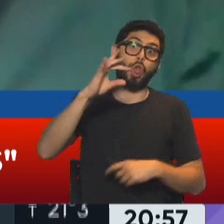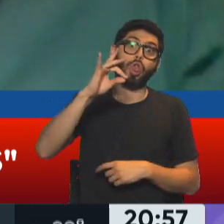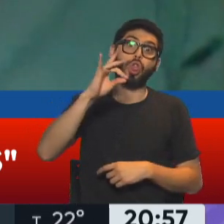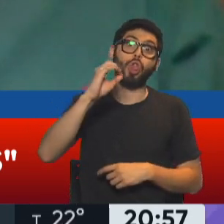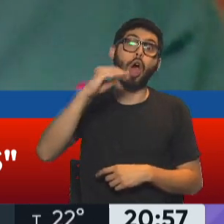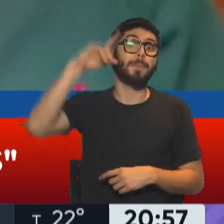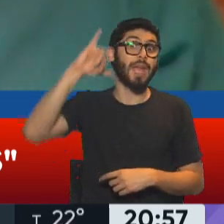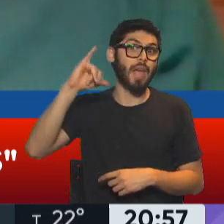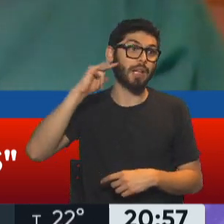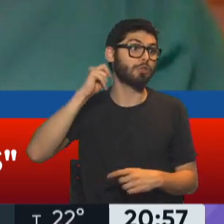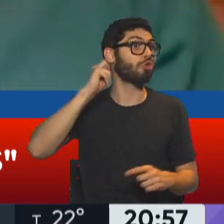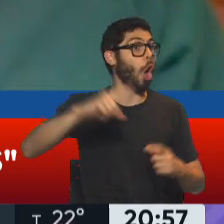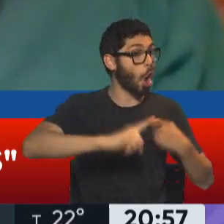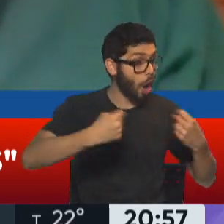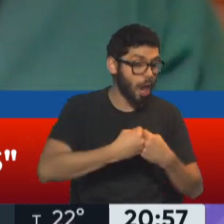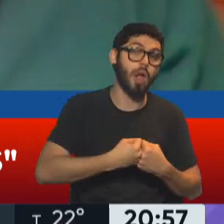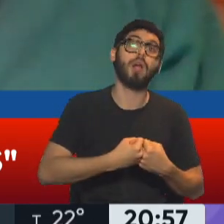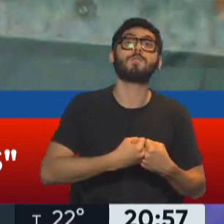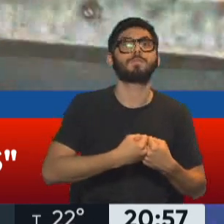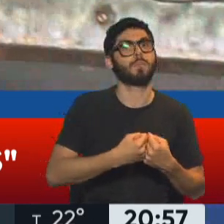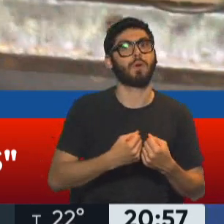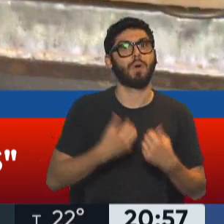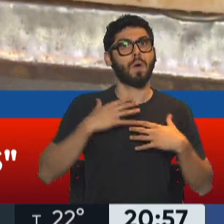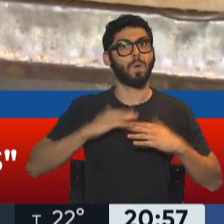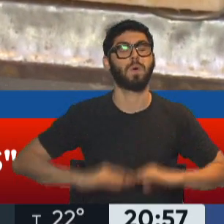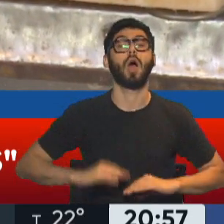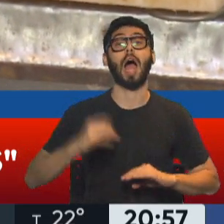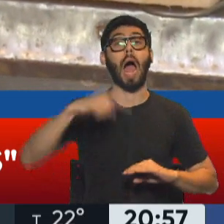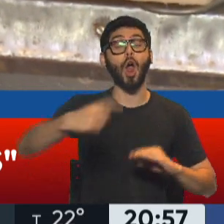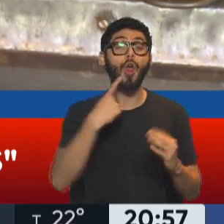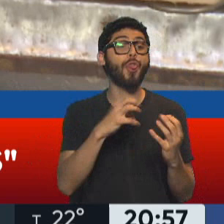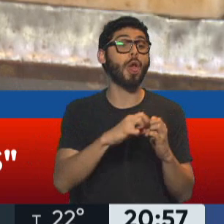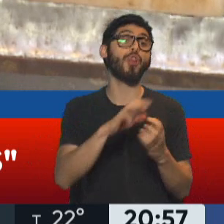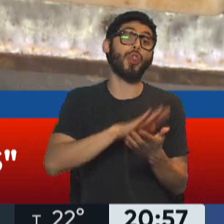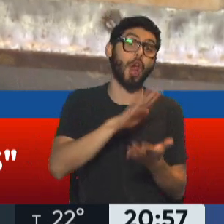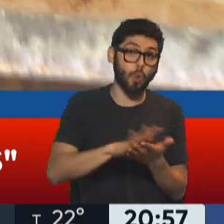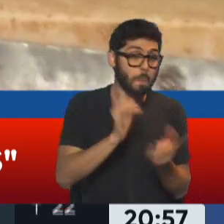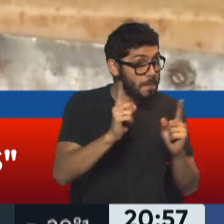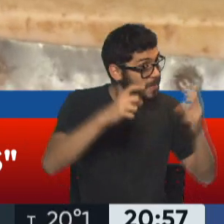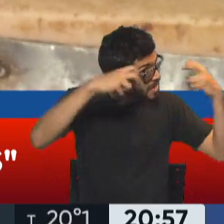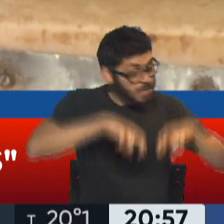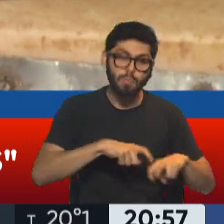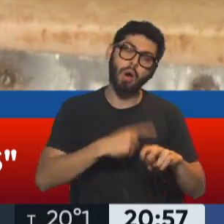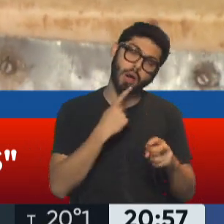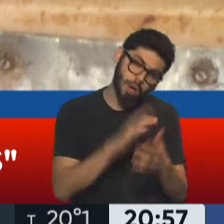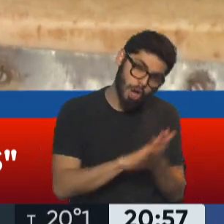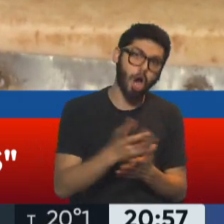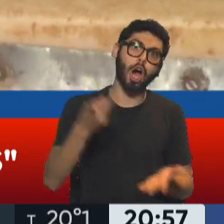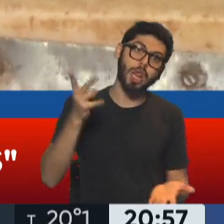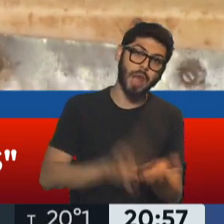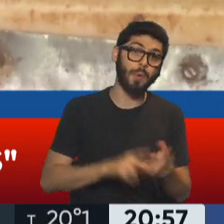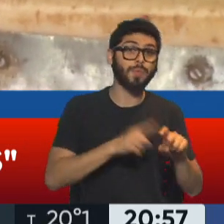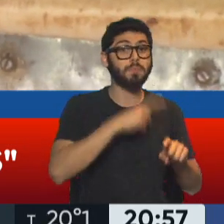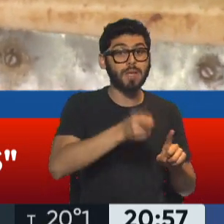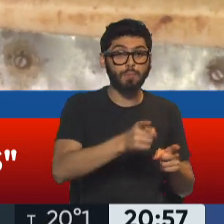partir de ahora hay que un escenario nuevo y hay que dar un debate con los mismos de siempre. Pedro, porque no termina